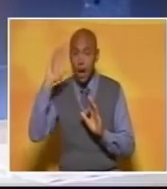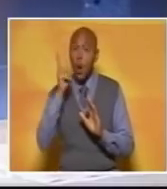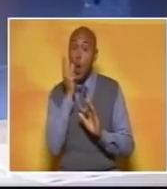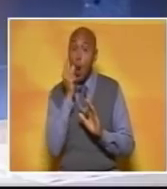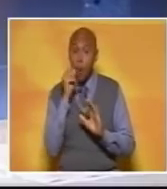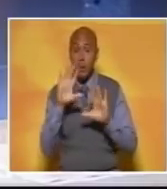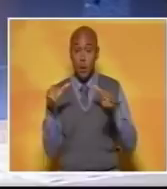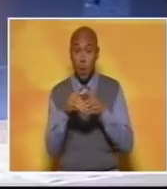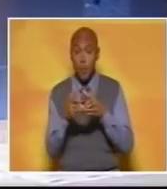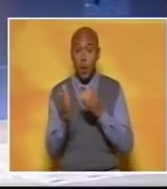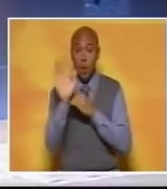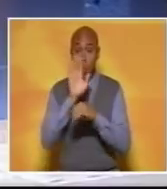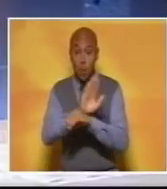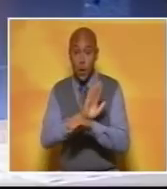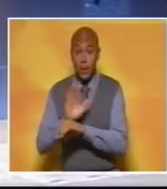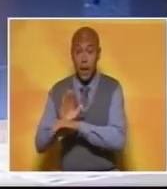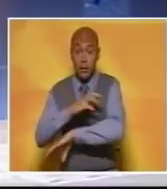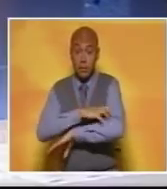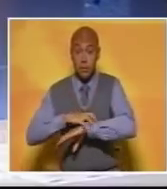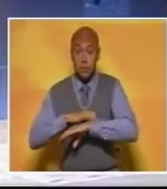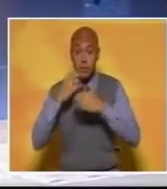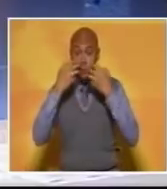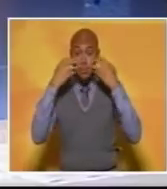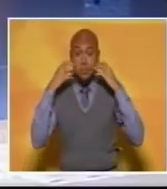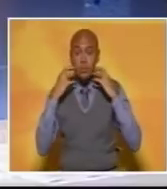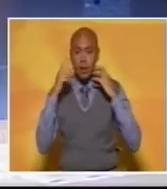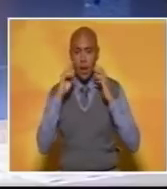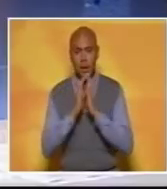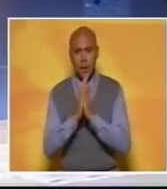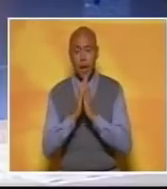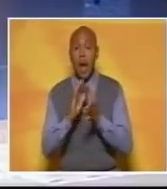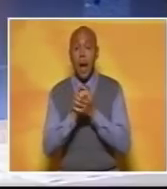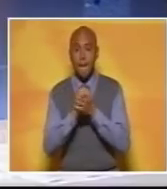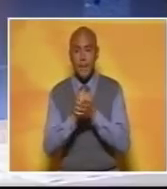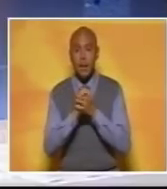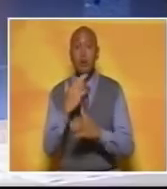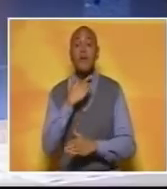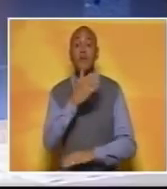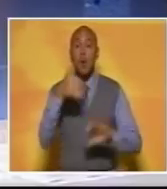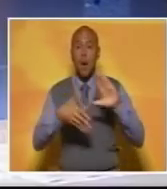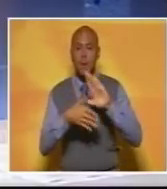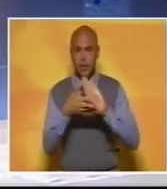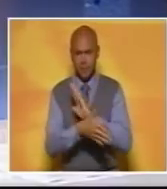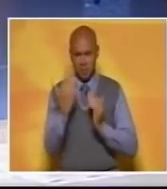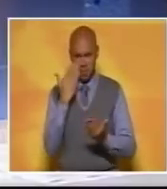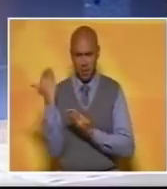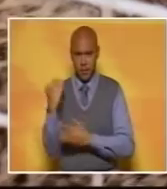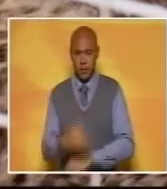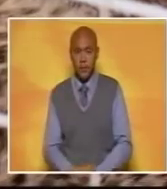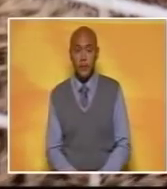advierten que los guepardos están en peligro en el Cuerno de África. Natalí Salas, de La Voz de América, con el reporte.